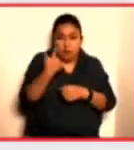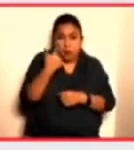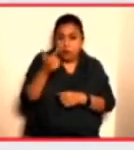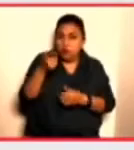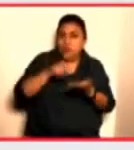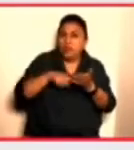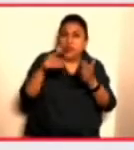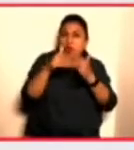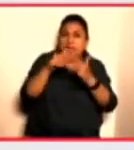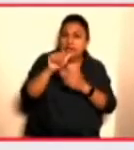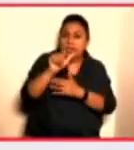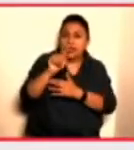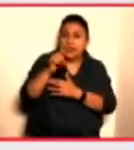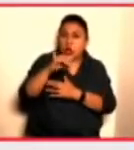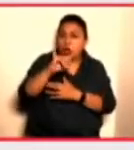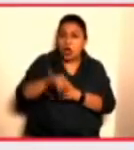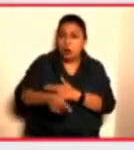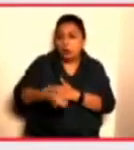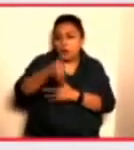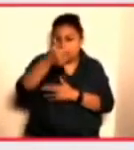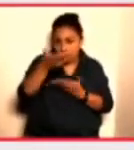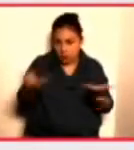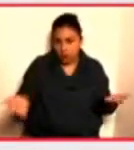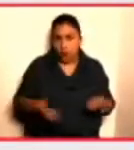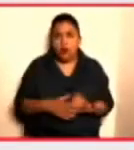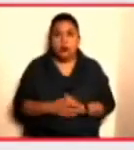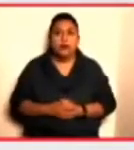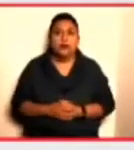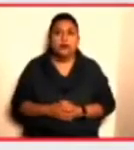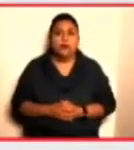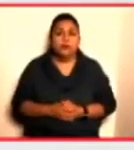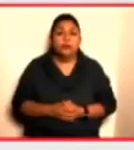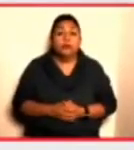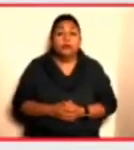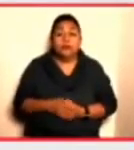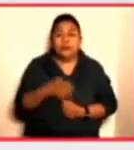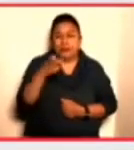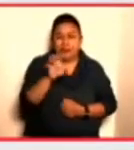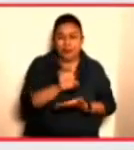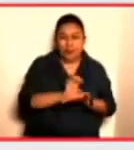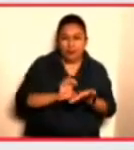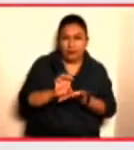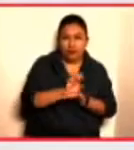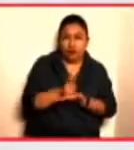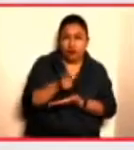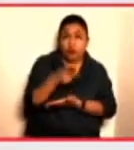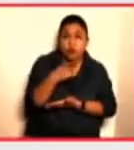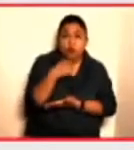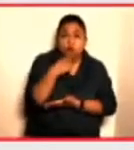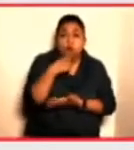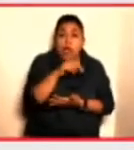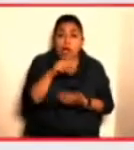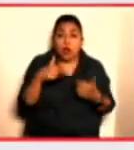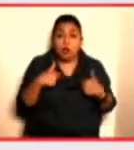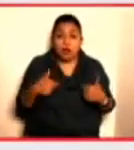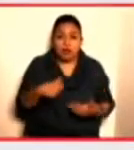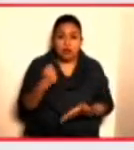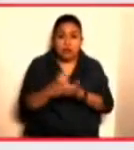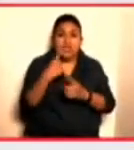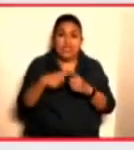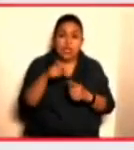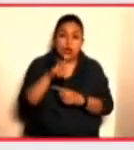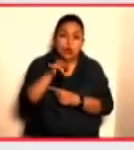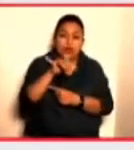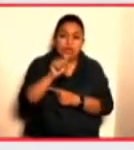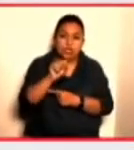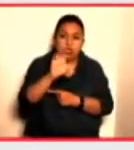Ya es tarde, esta acción es mía y no me interesa compartirla con una cobarde. En este escenario declarado Patrimonio de la Humanidad por la UNESCO, Gaitán